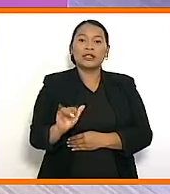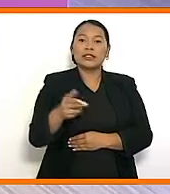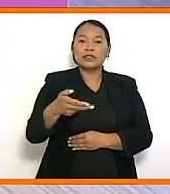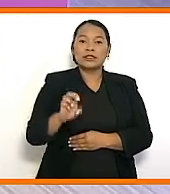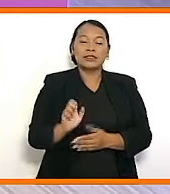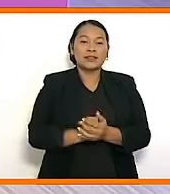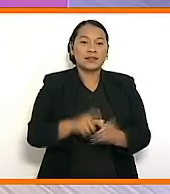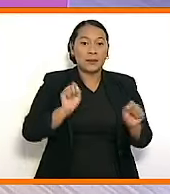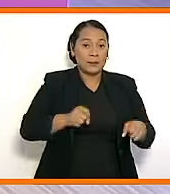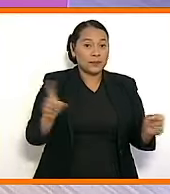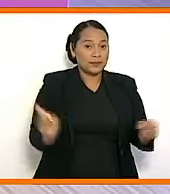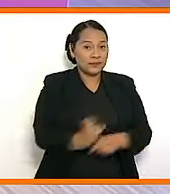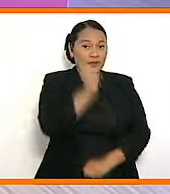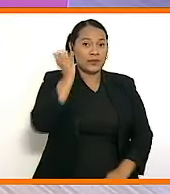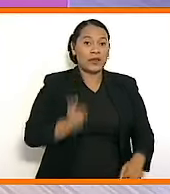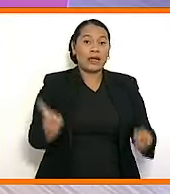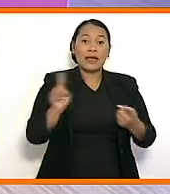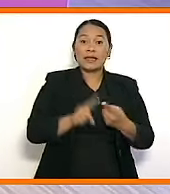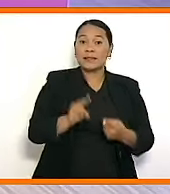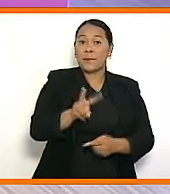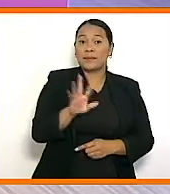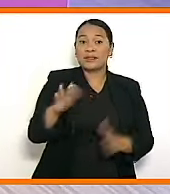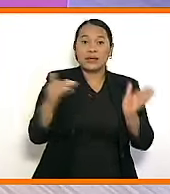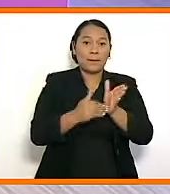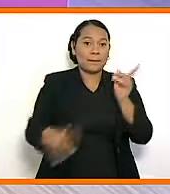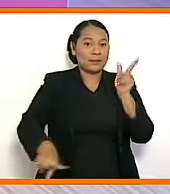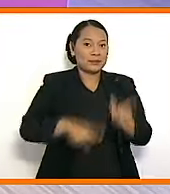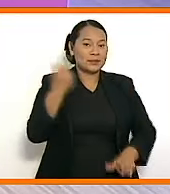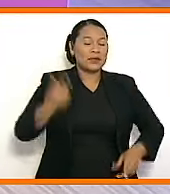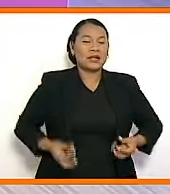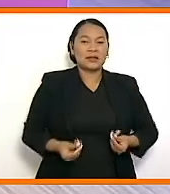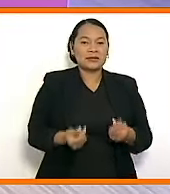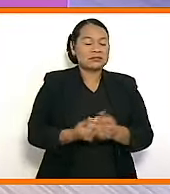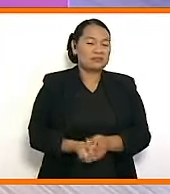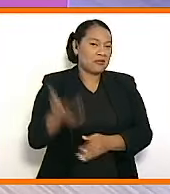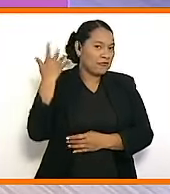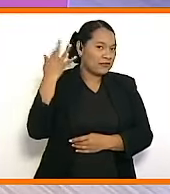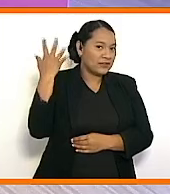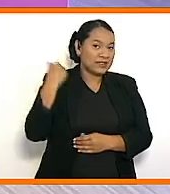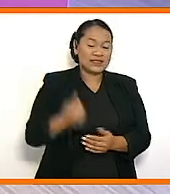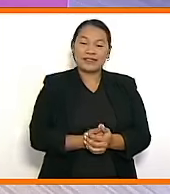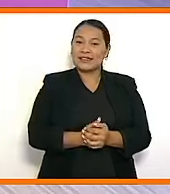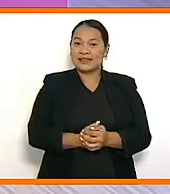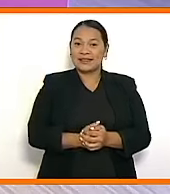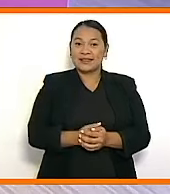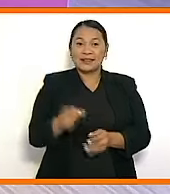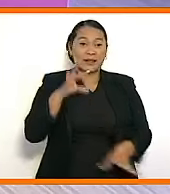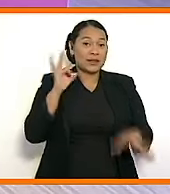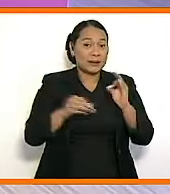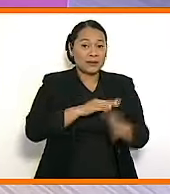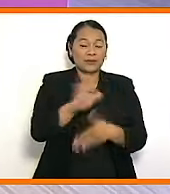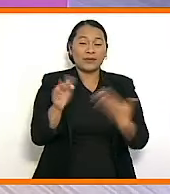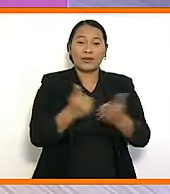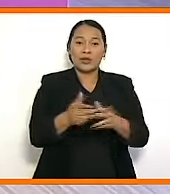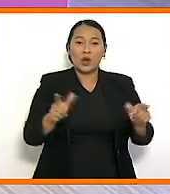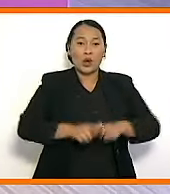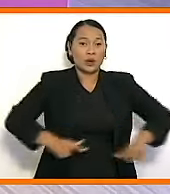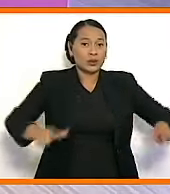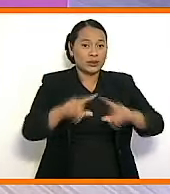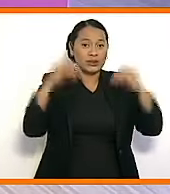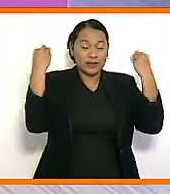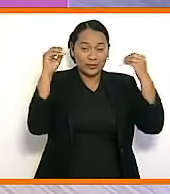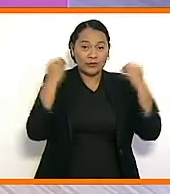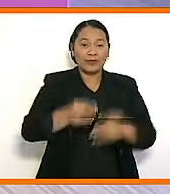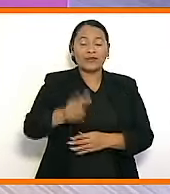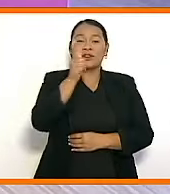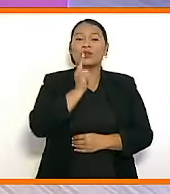hasta 25.000 lempiras. Así facilito llevártelo a tu casa, ya que te invito a que asistas a algún punto de venta Loto para